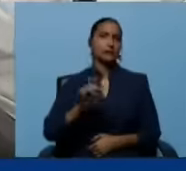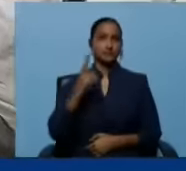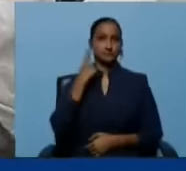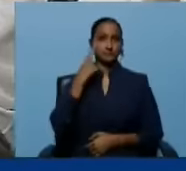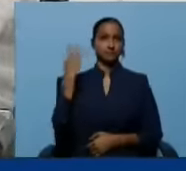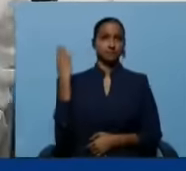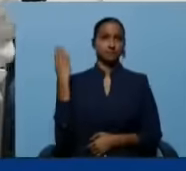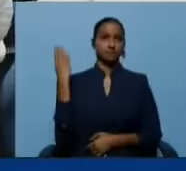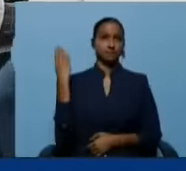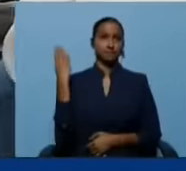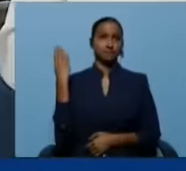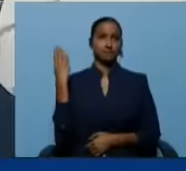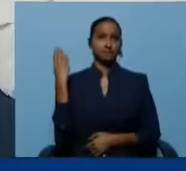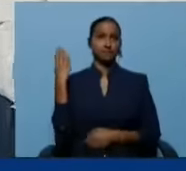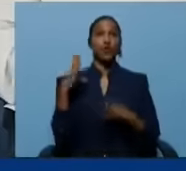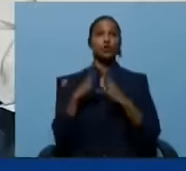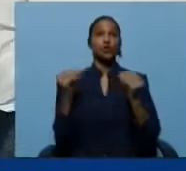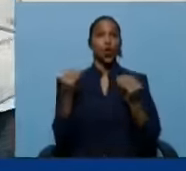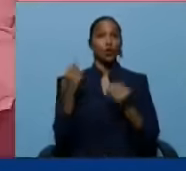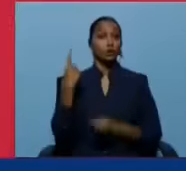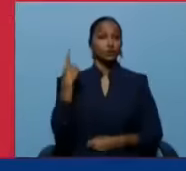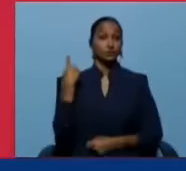venido de veedores,